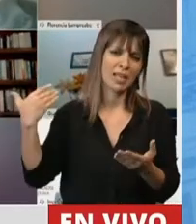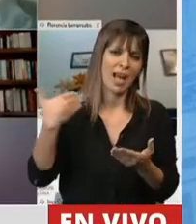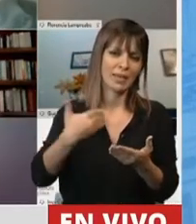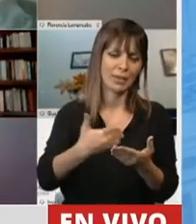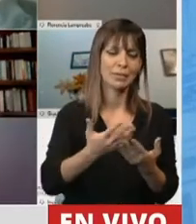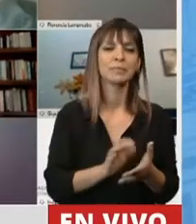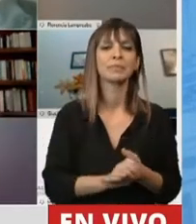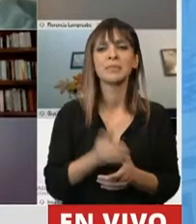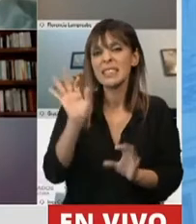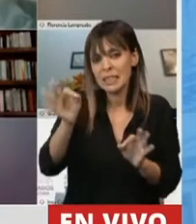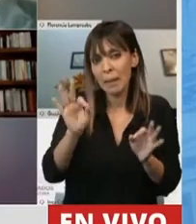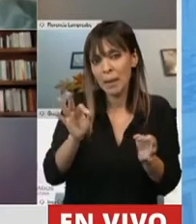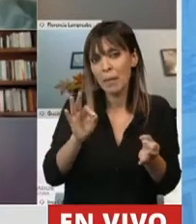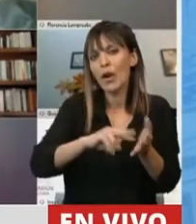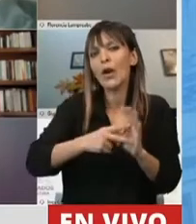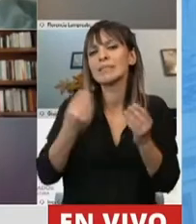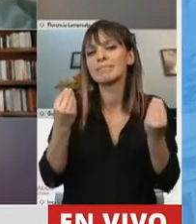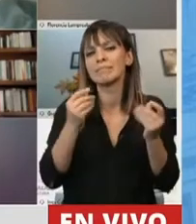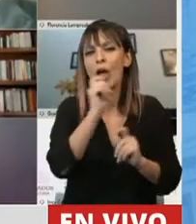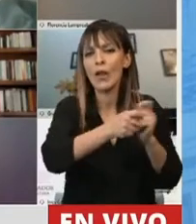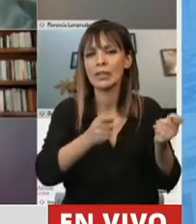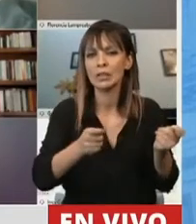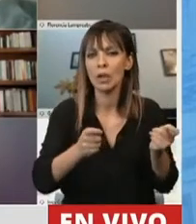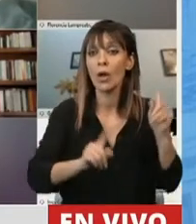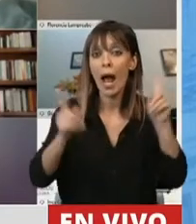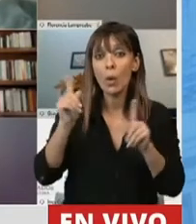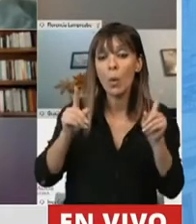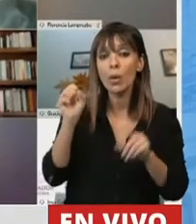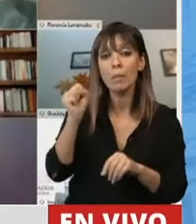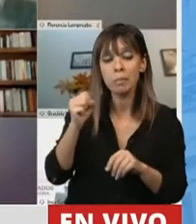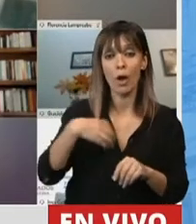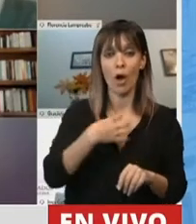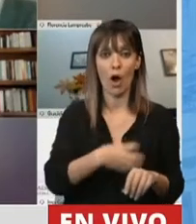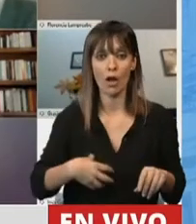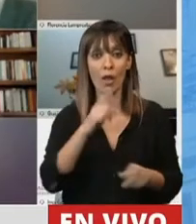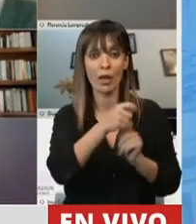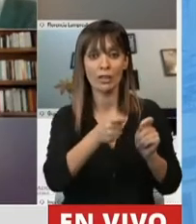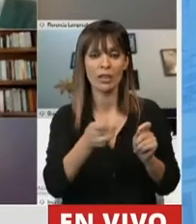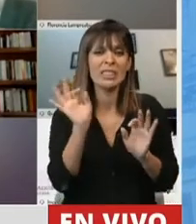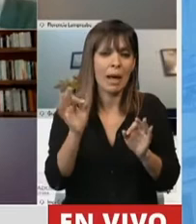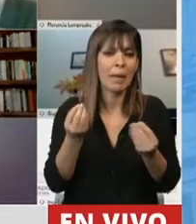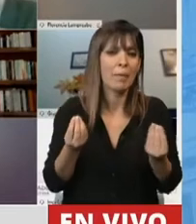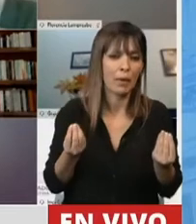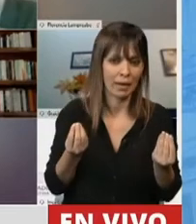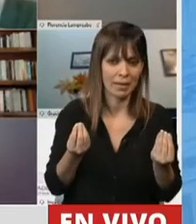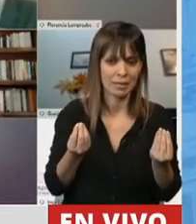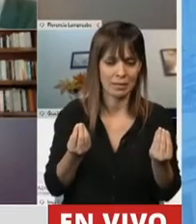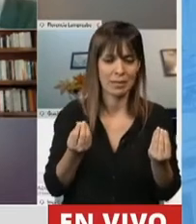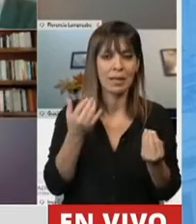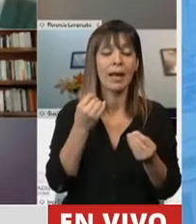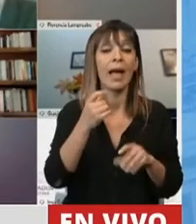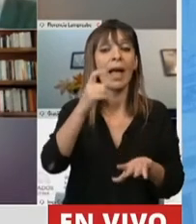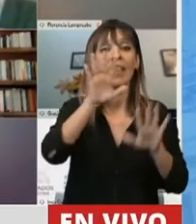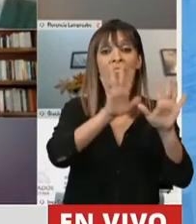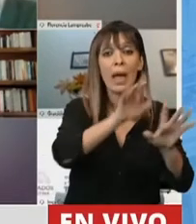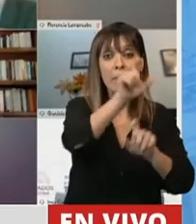años. Y esto lo sabemos los que en algún momento lo hemos padecido. Los datos estadísticos afirman que de cada